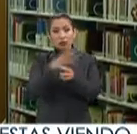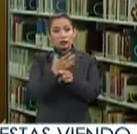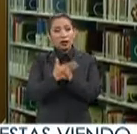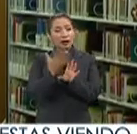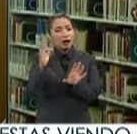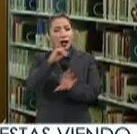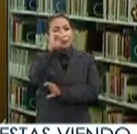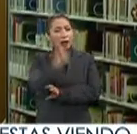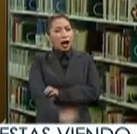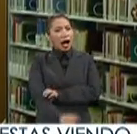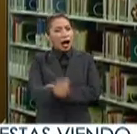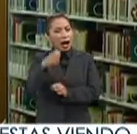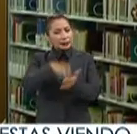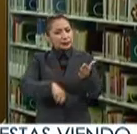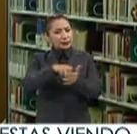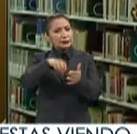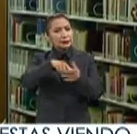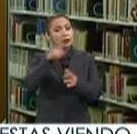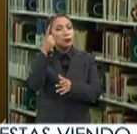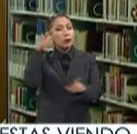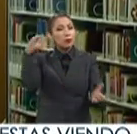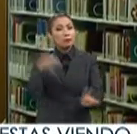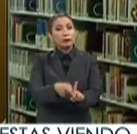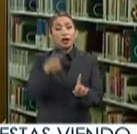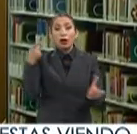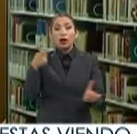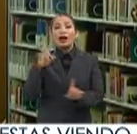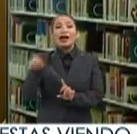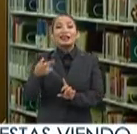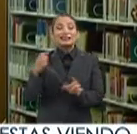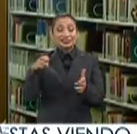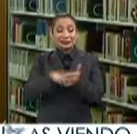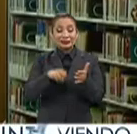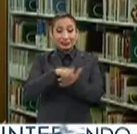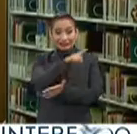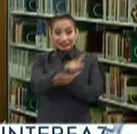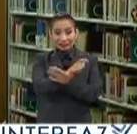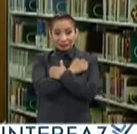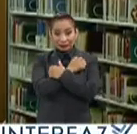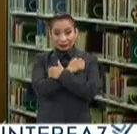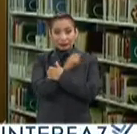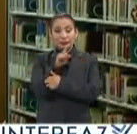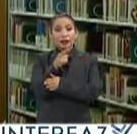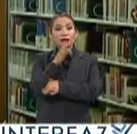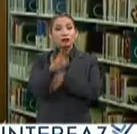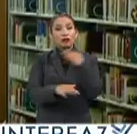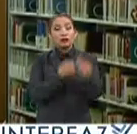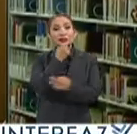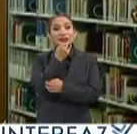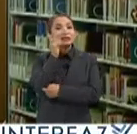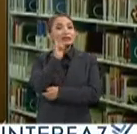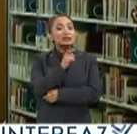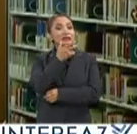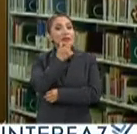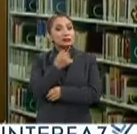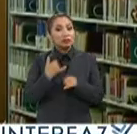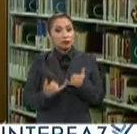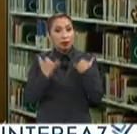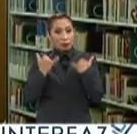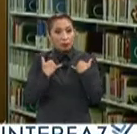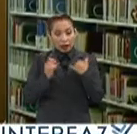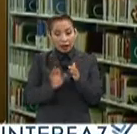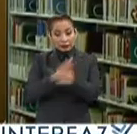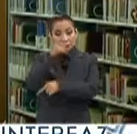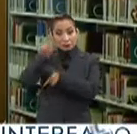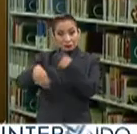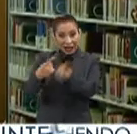la reforma. Explícitamente el propósito de la reforma es lograr que todas las niñas y los niños y jóvenes que